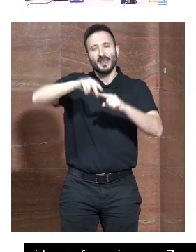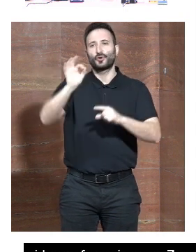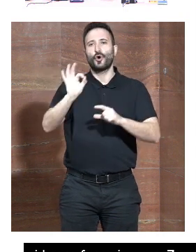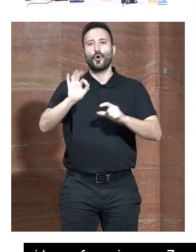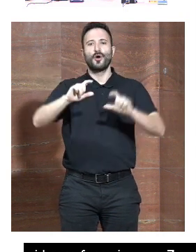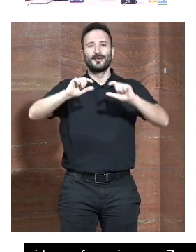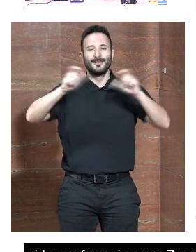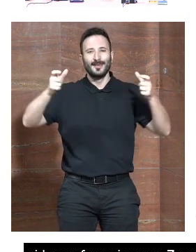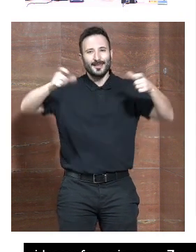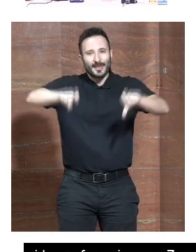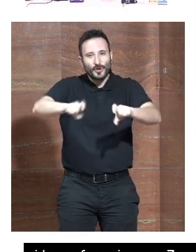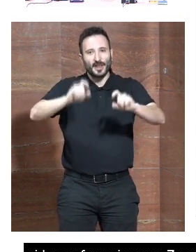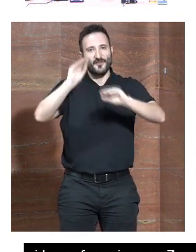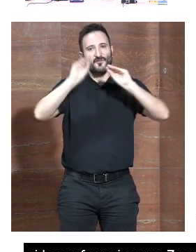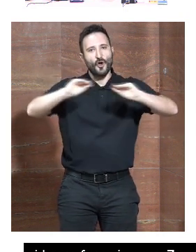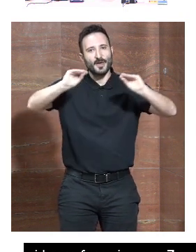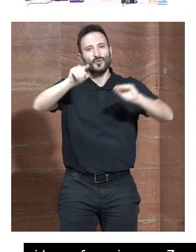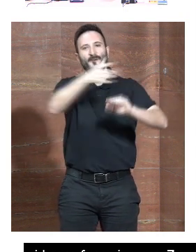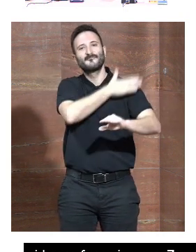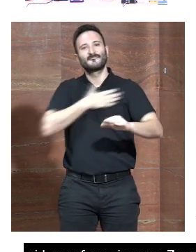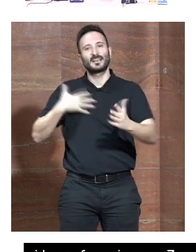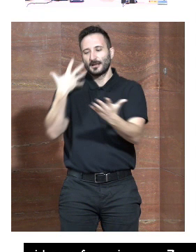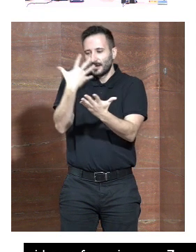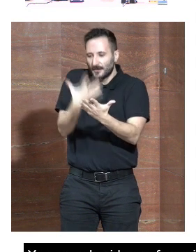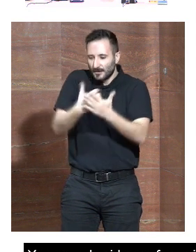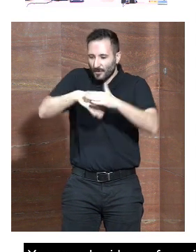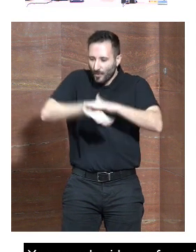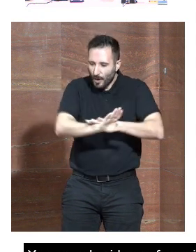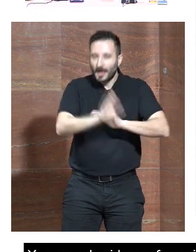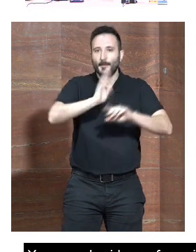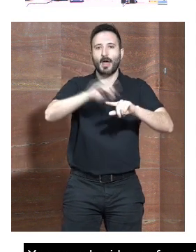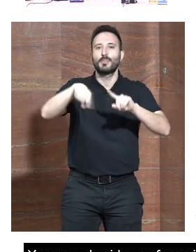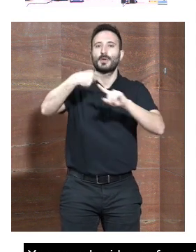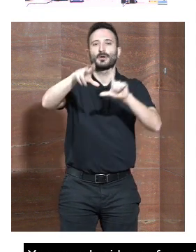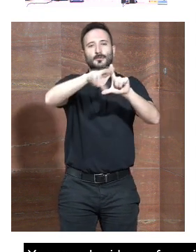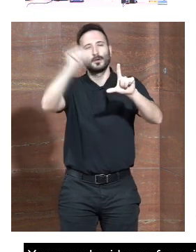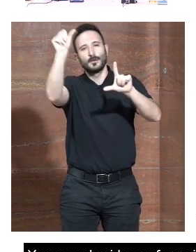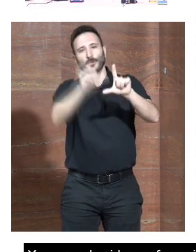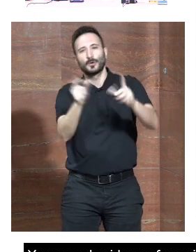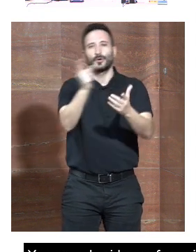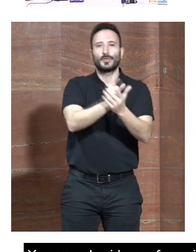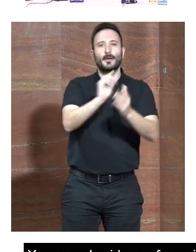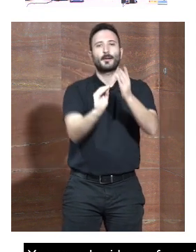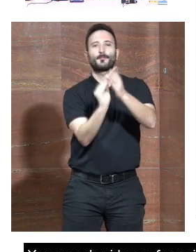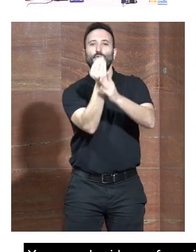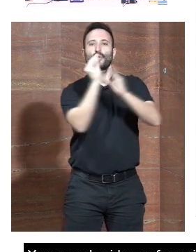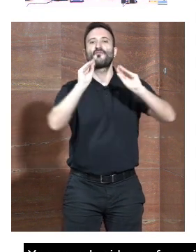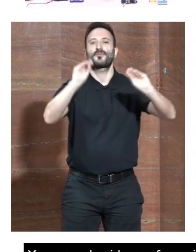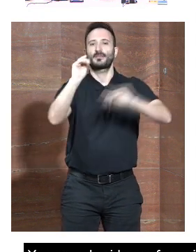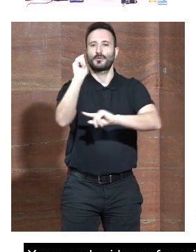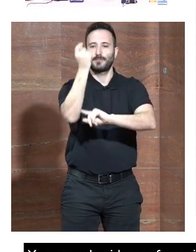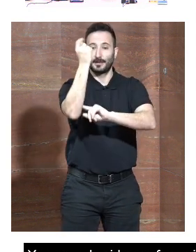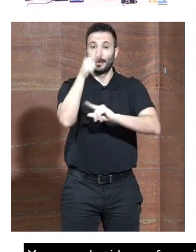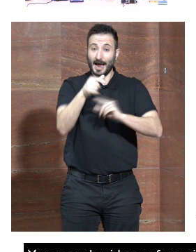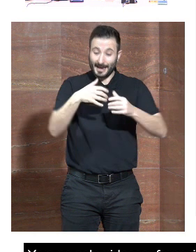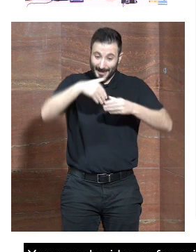sesiones de formación que luego tú quieres guardar, grabar, archivar, para que luego sean vistas, se quede como un producto formativo. Bueno, pues hay una